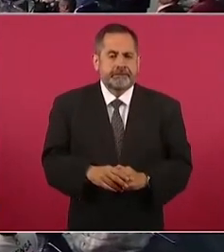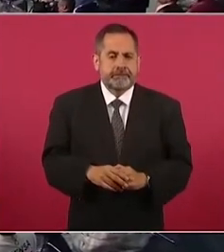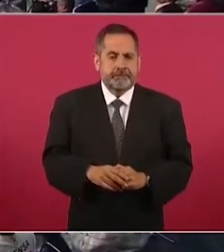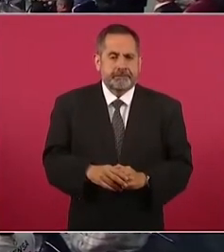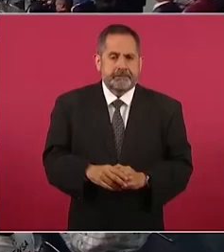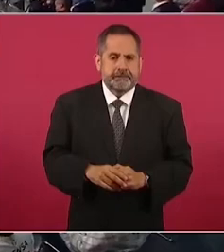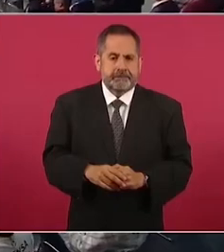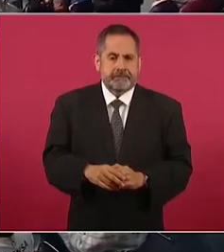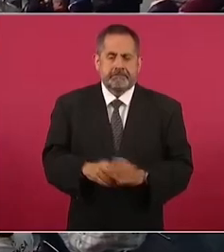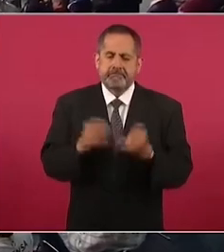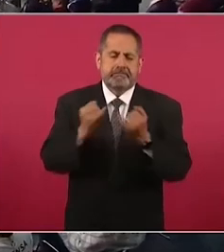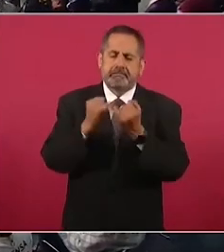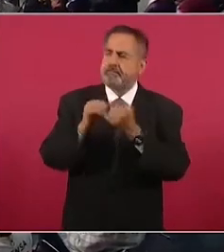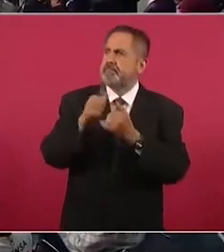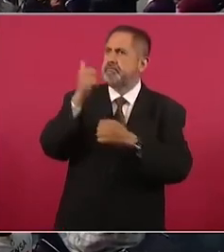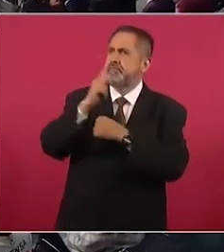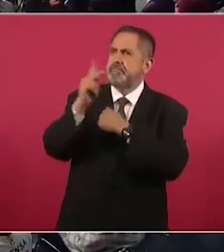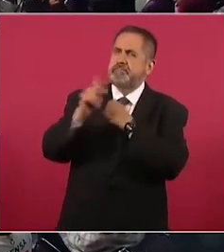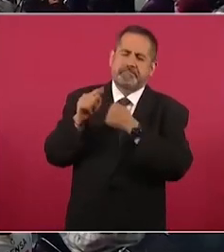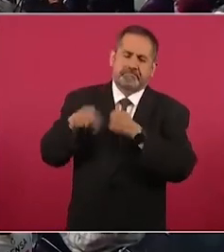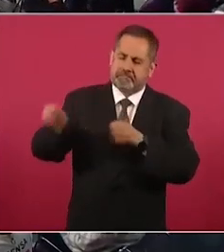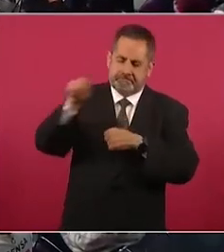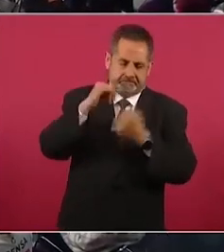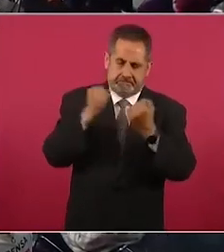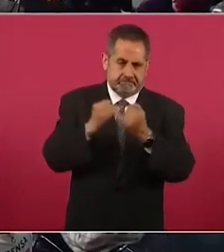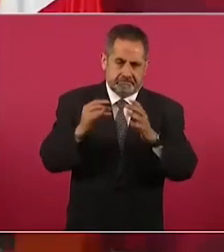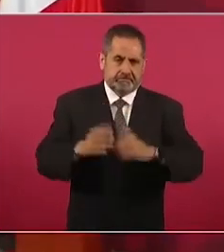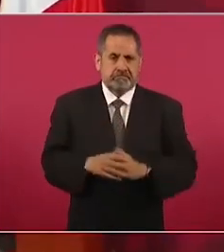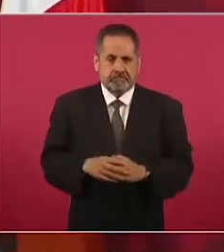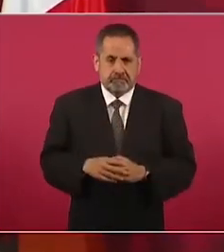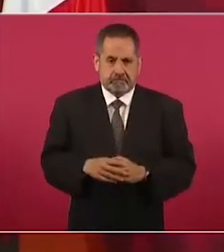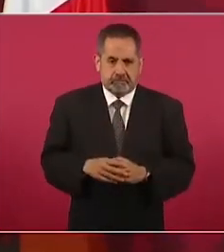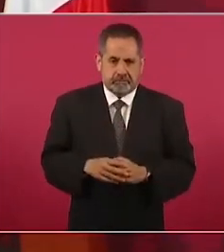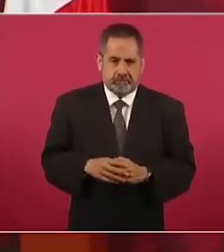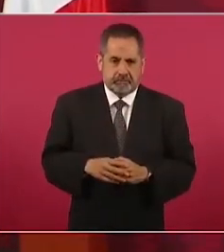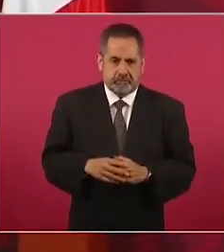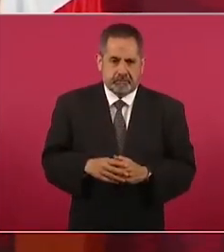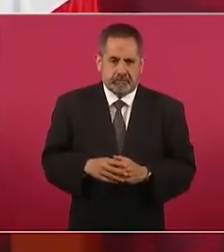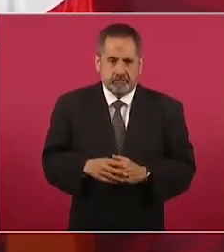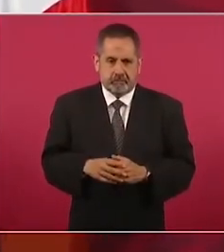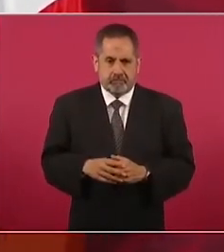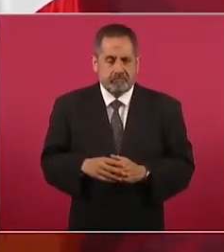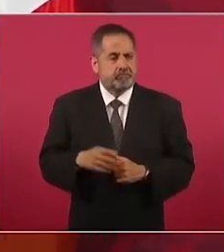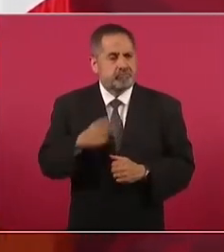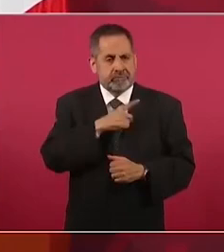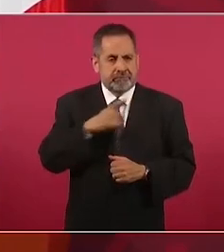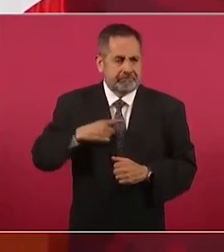y como en cualquier país. Si no hay una política atrevida